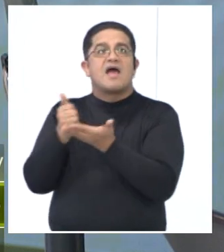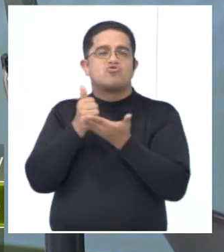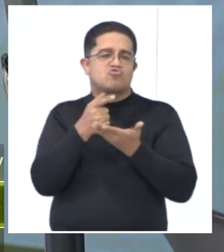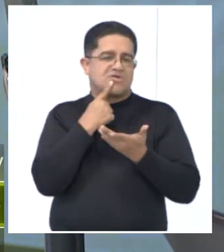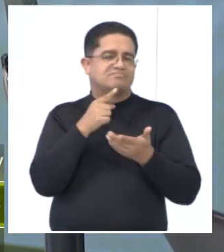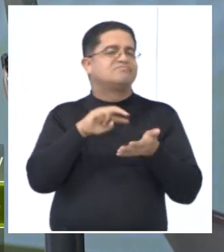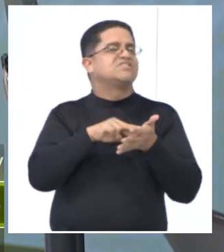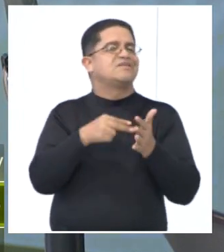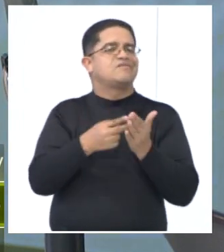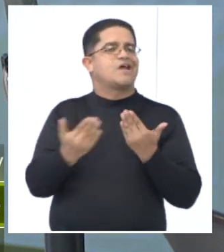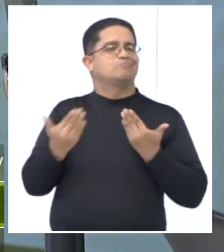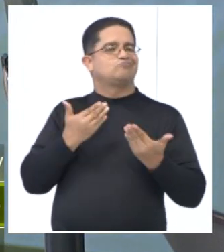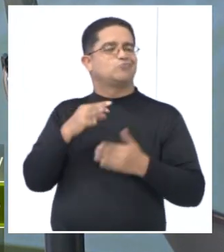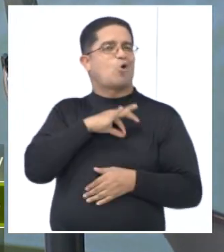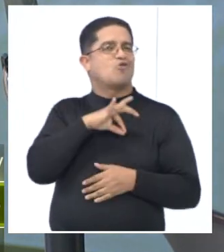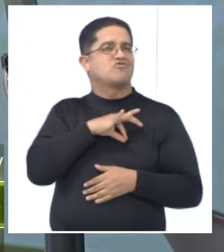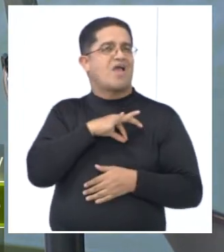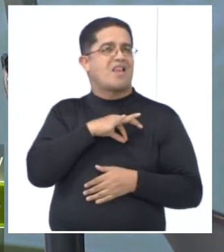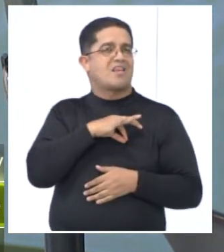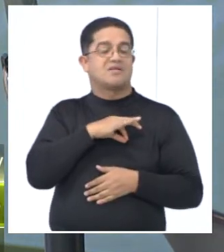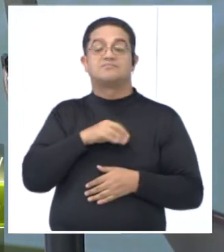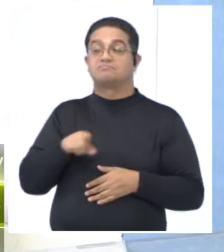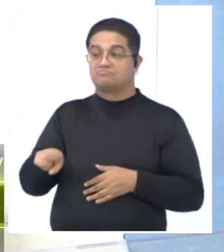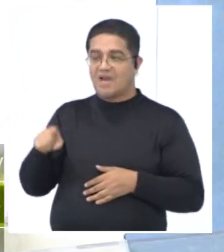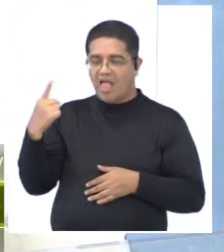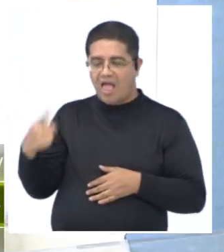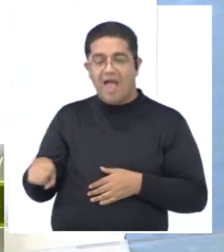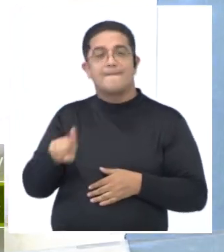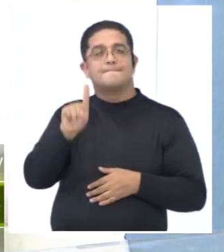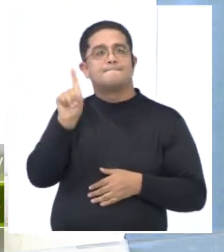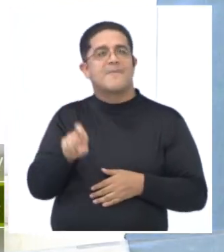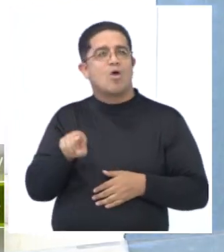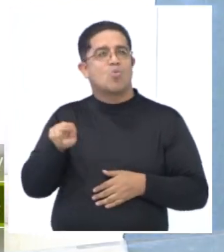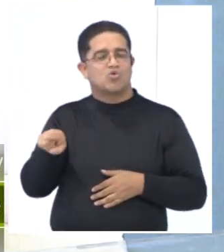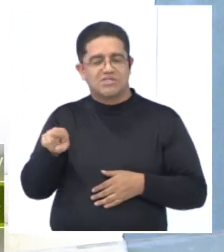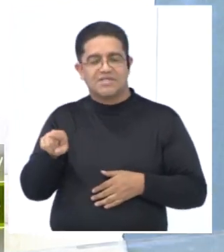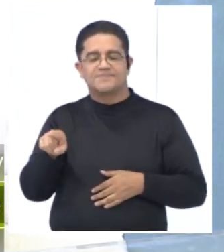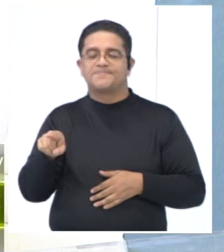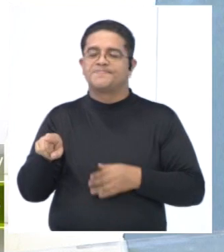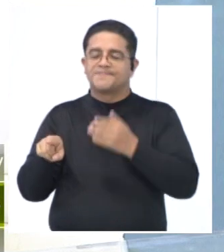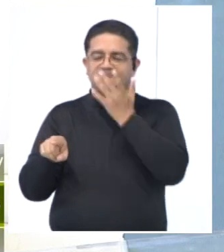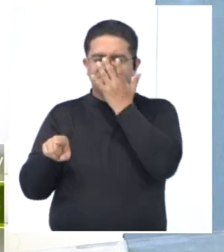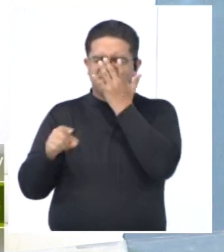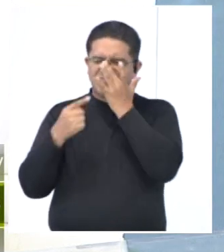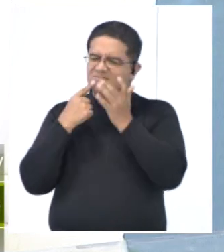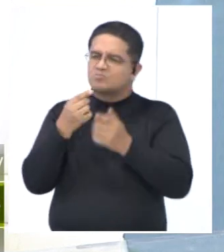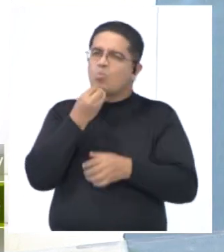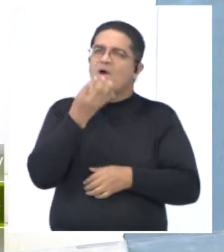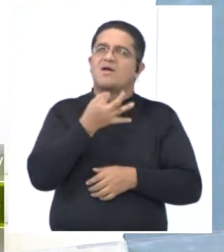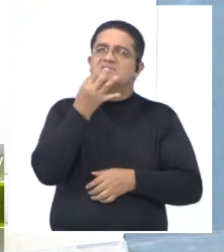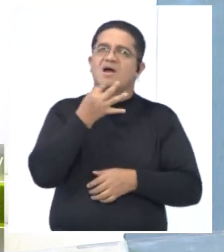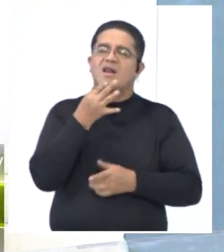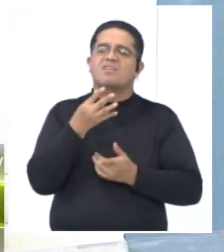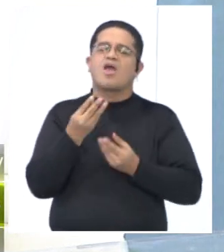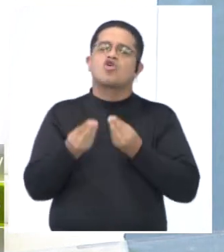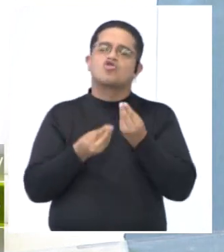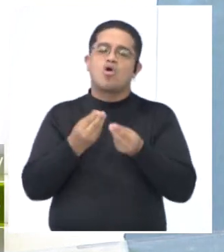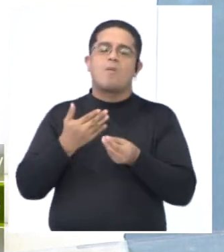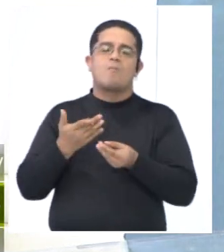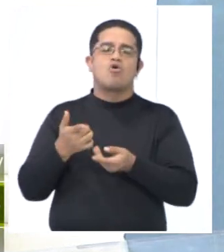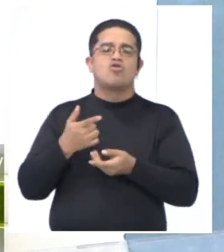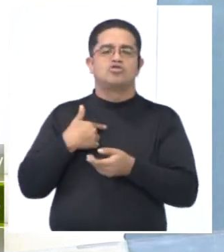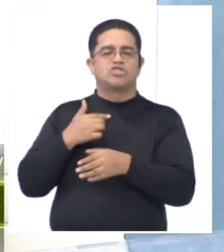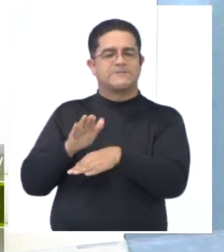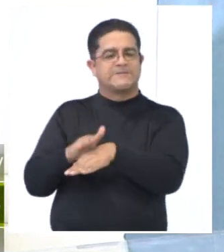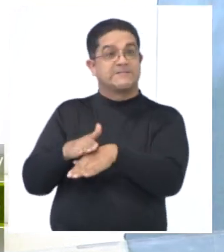y de asertividad. Ahí tenemos una pregunta a propósito de este punto. La hace Brenda Bastille y dice, buenas tardes, ¿cómo puedo hacer para que mi hijo sea